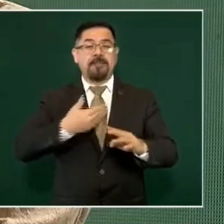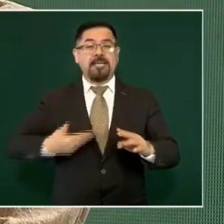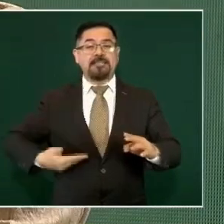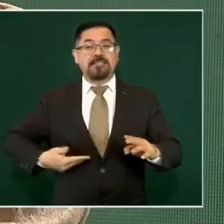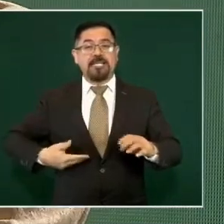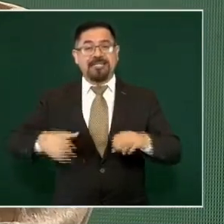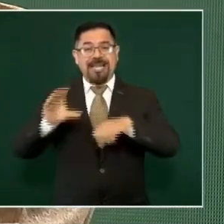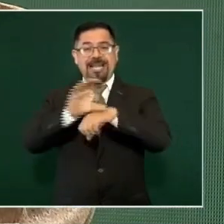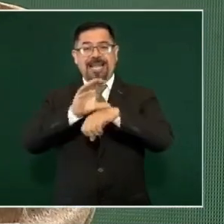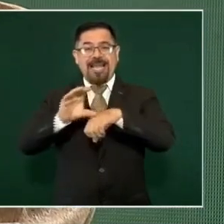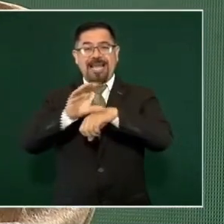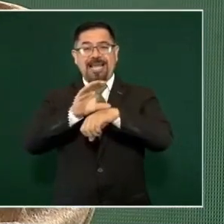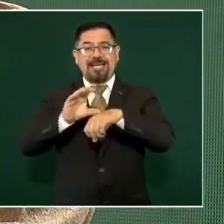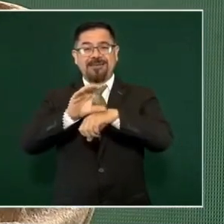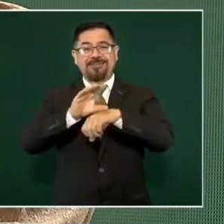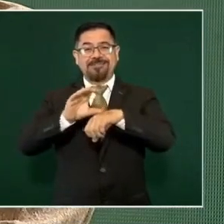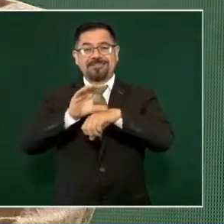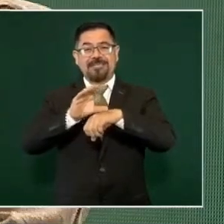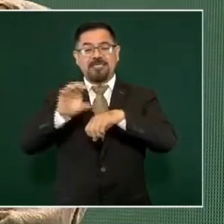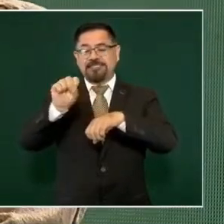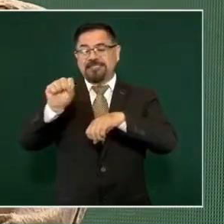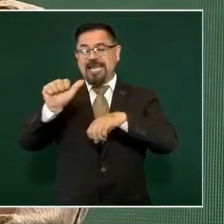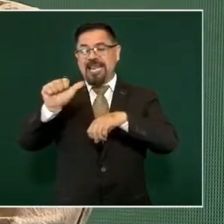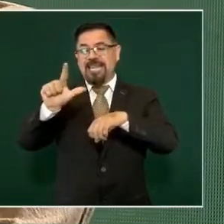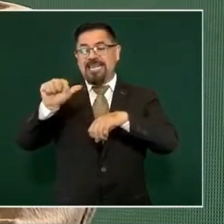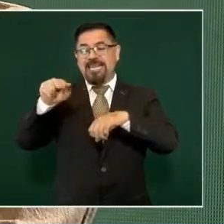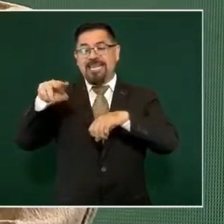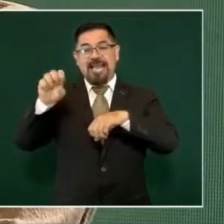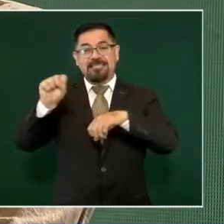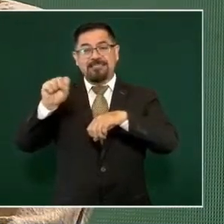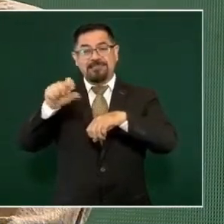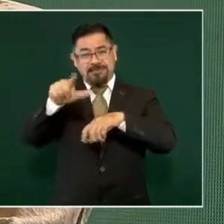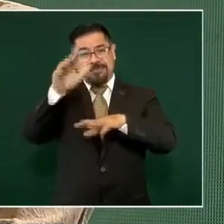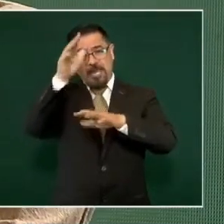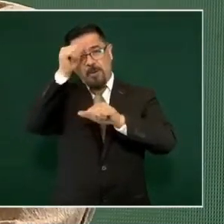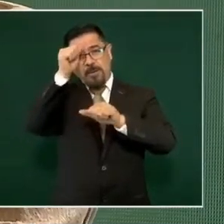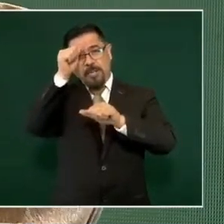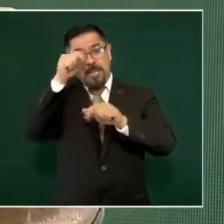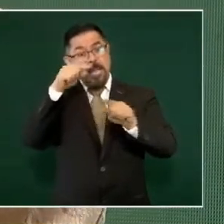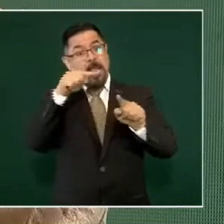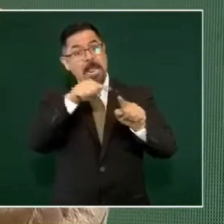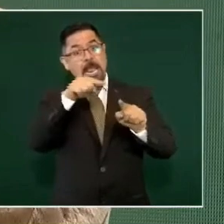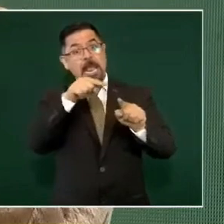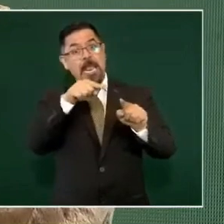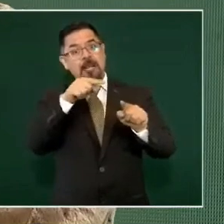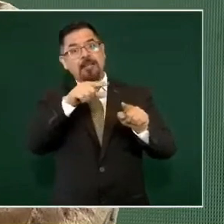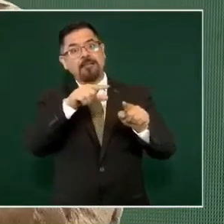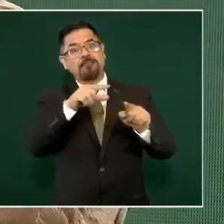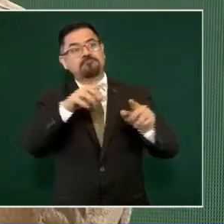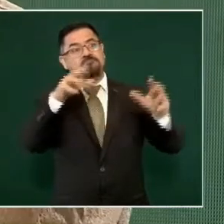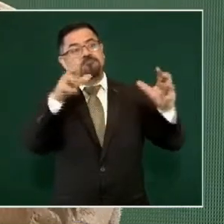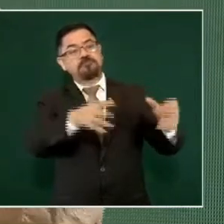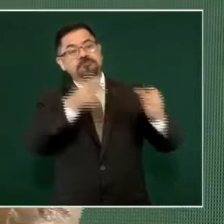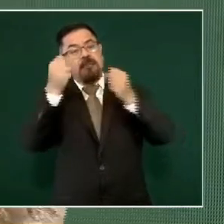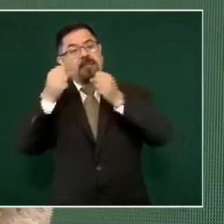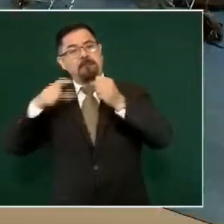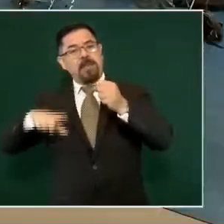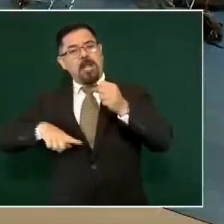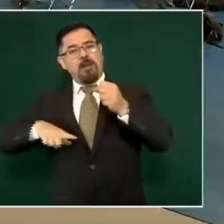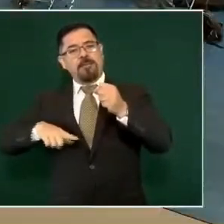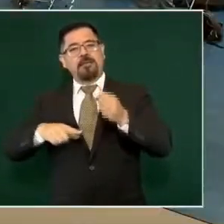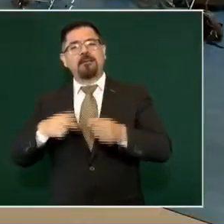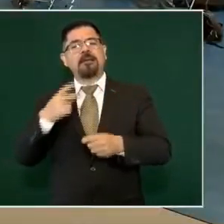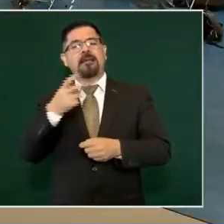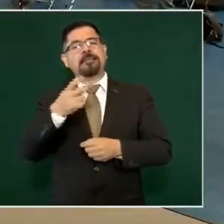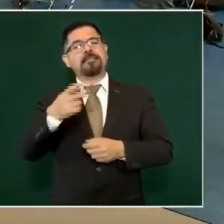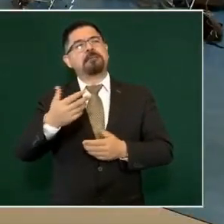¿Se acuerdan ustedes? También para los jóvenes. En ese tiempo había